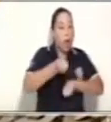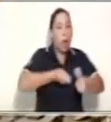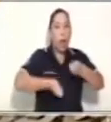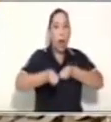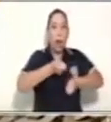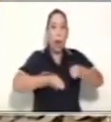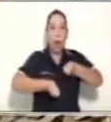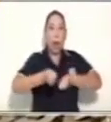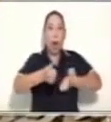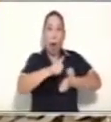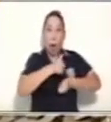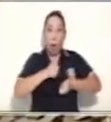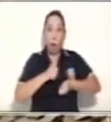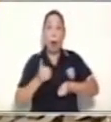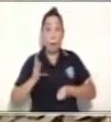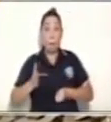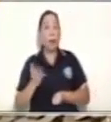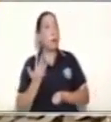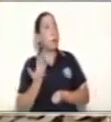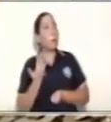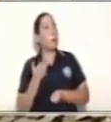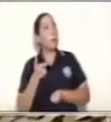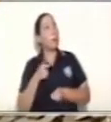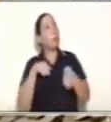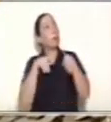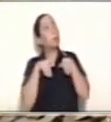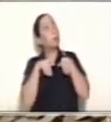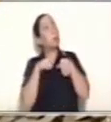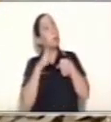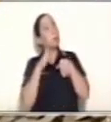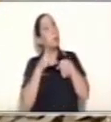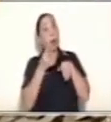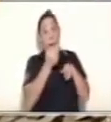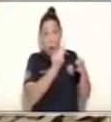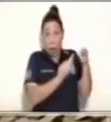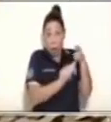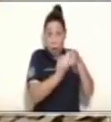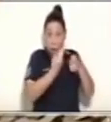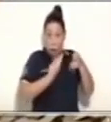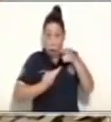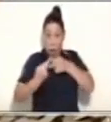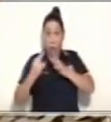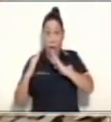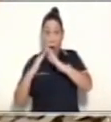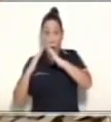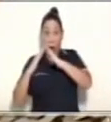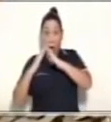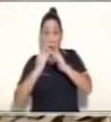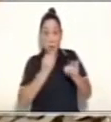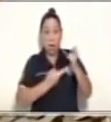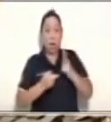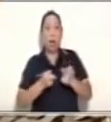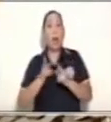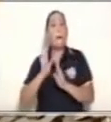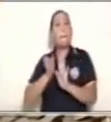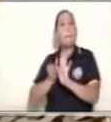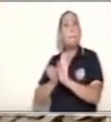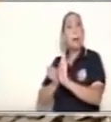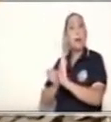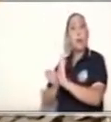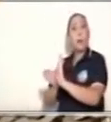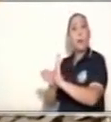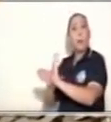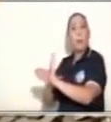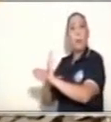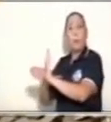estaba paciente esperándolas y las iba a dejar hasta que regresaban al rancho. Y así,